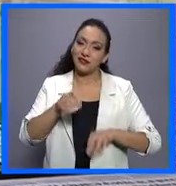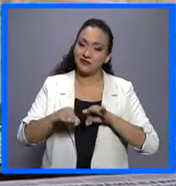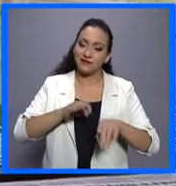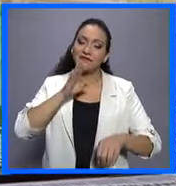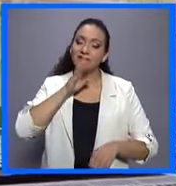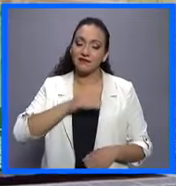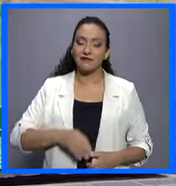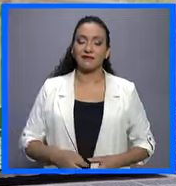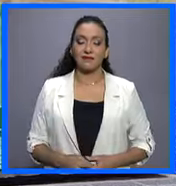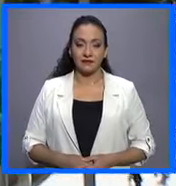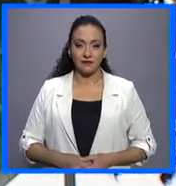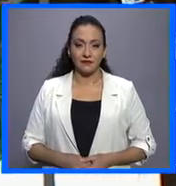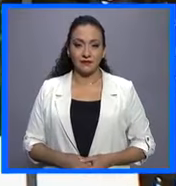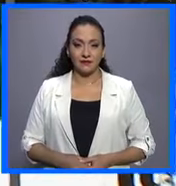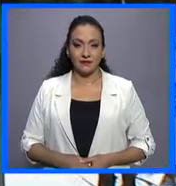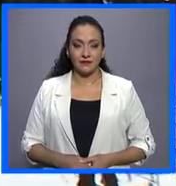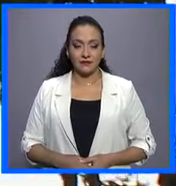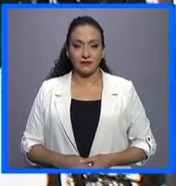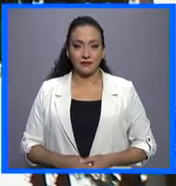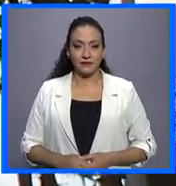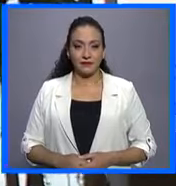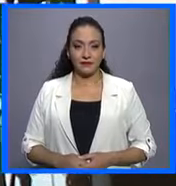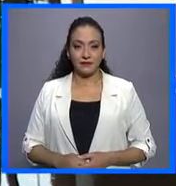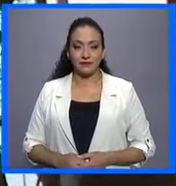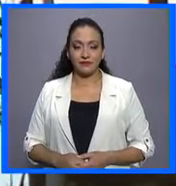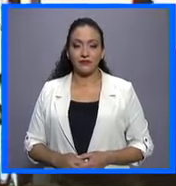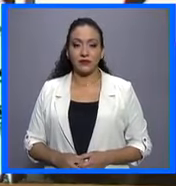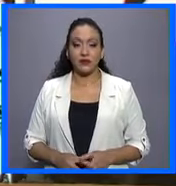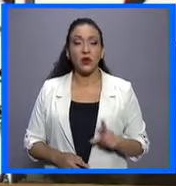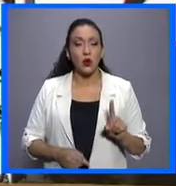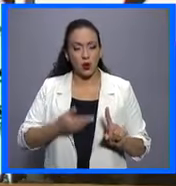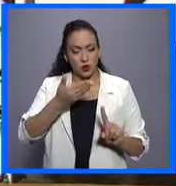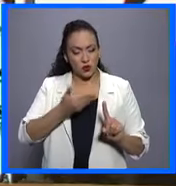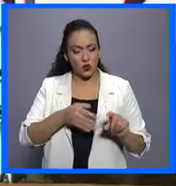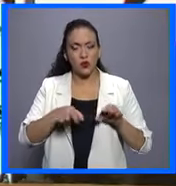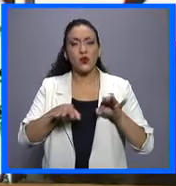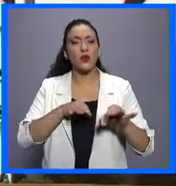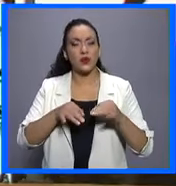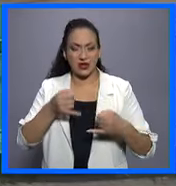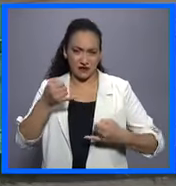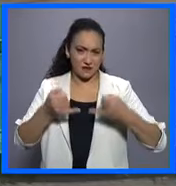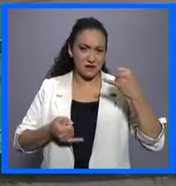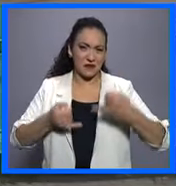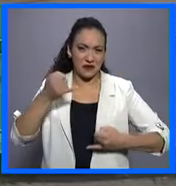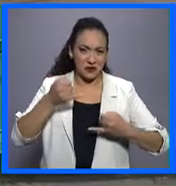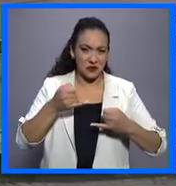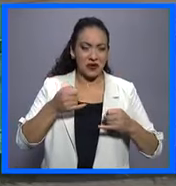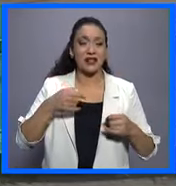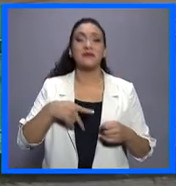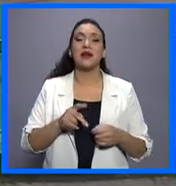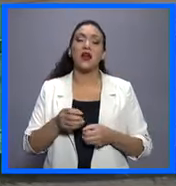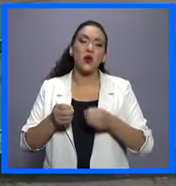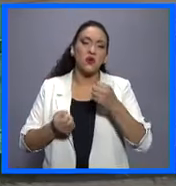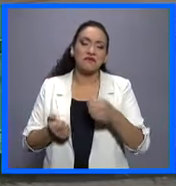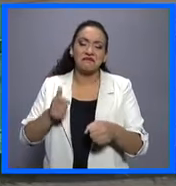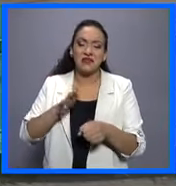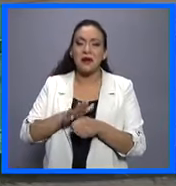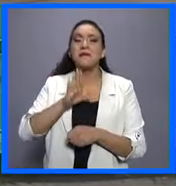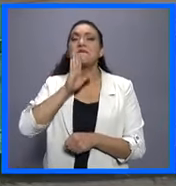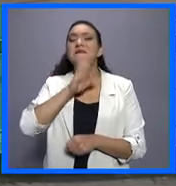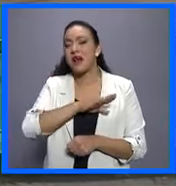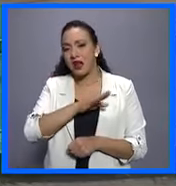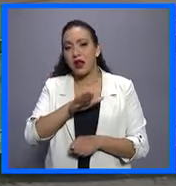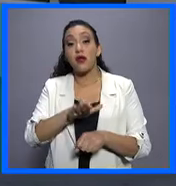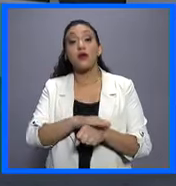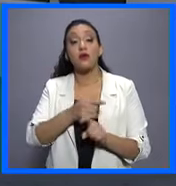Administración de Justicia. Por incurrir en faltas graves en el ejercicio de la Administración de Justicia,